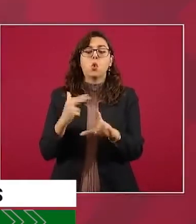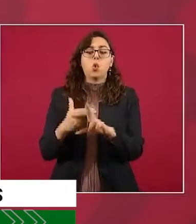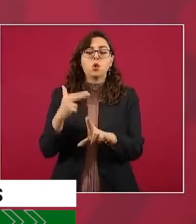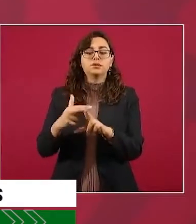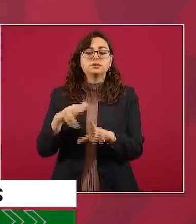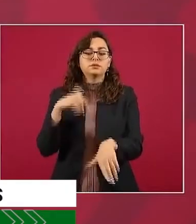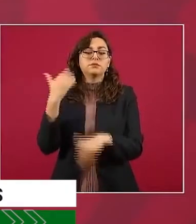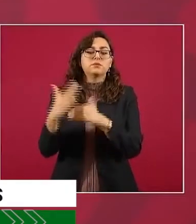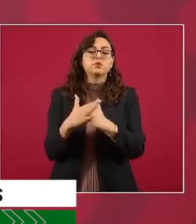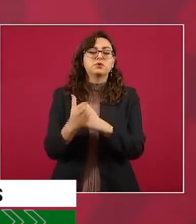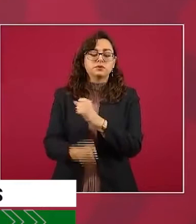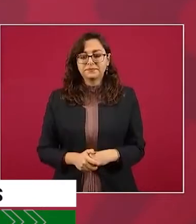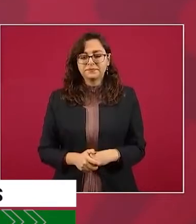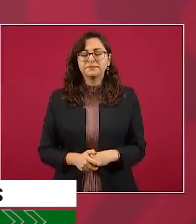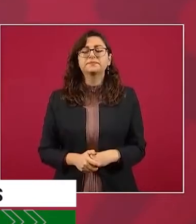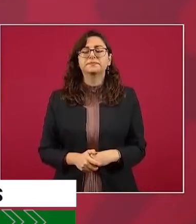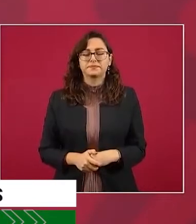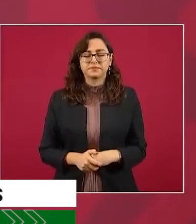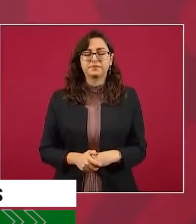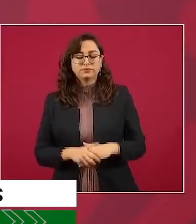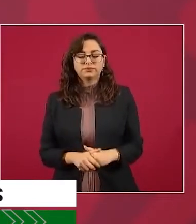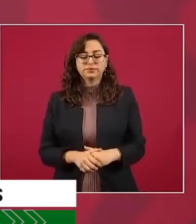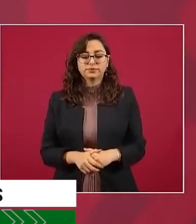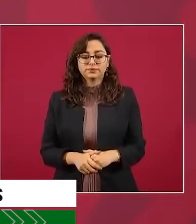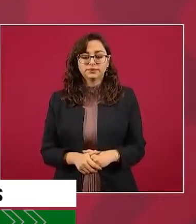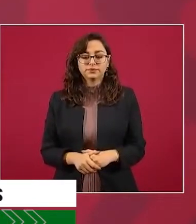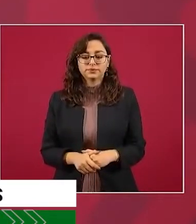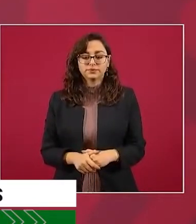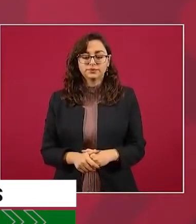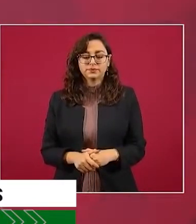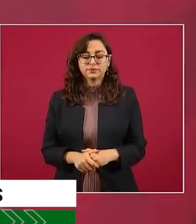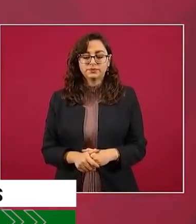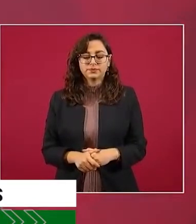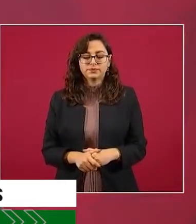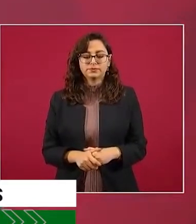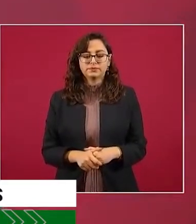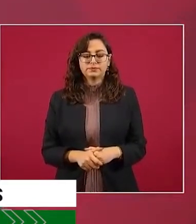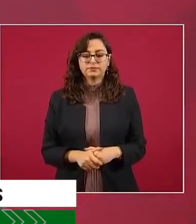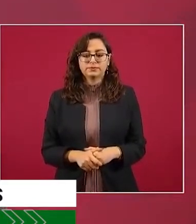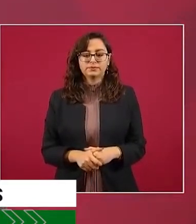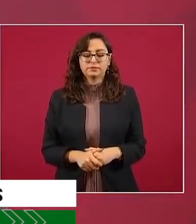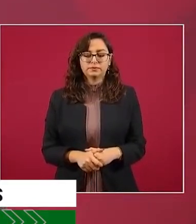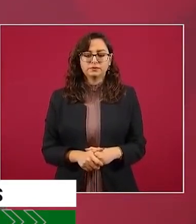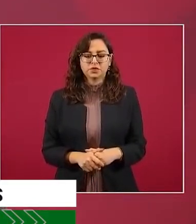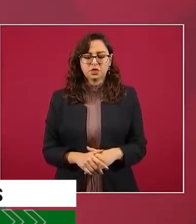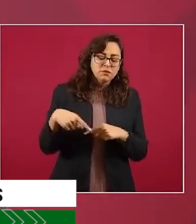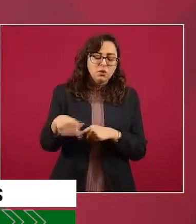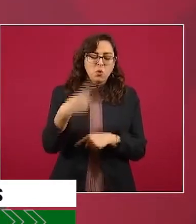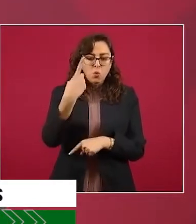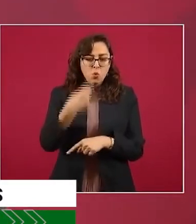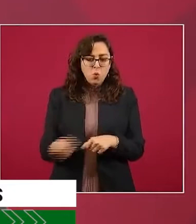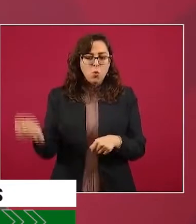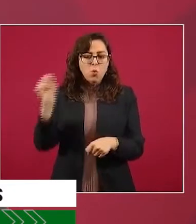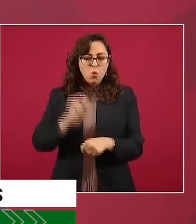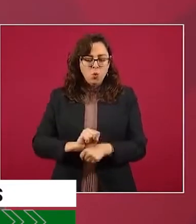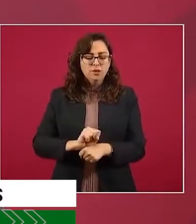Hoy nos vamos a reunir de nuevo y vamos a tener ya en esta semana